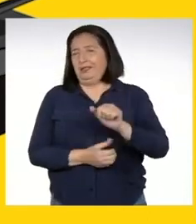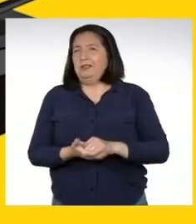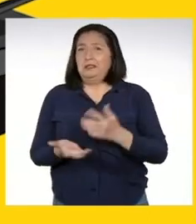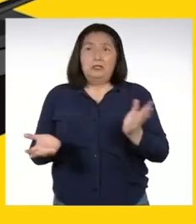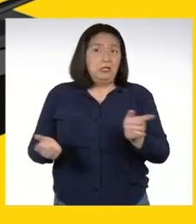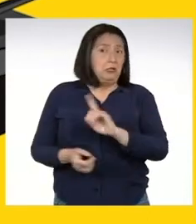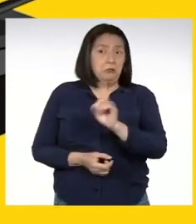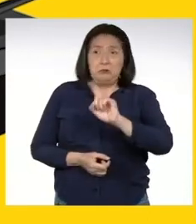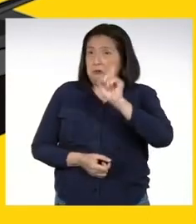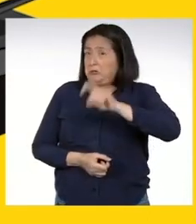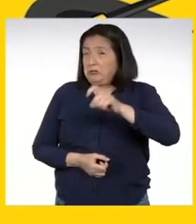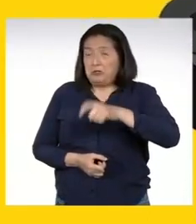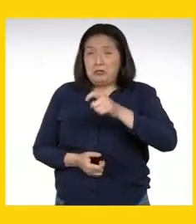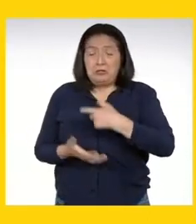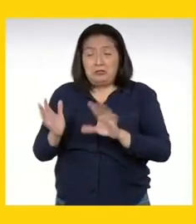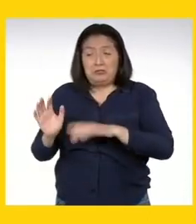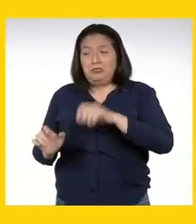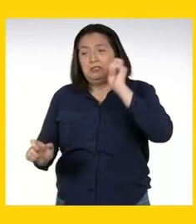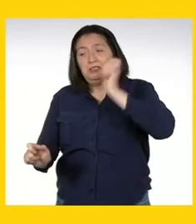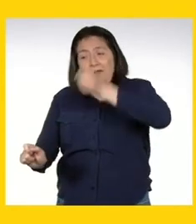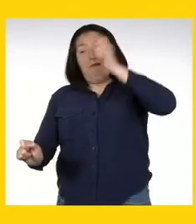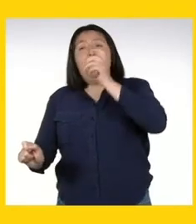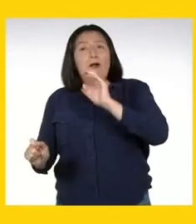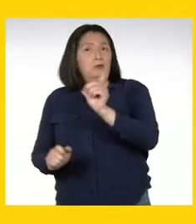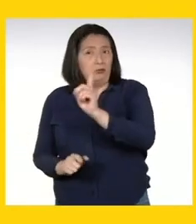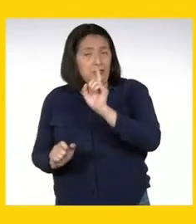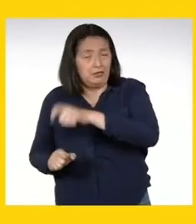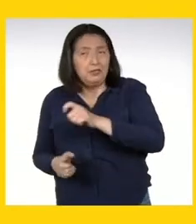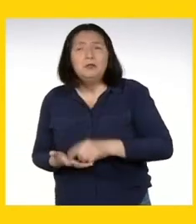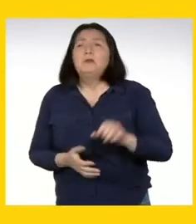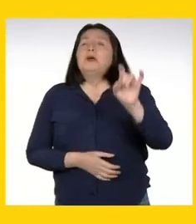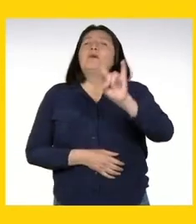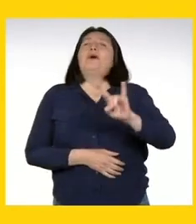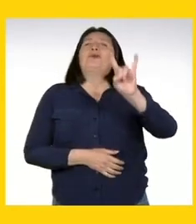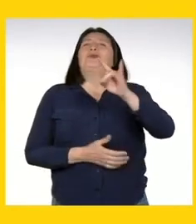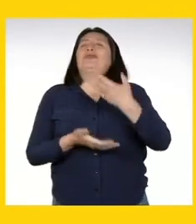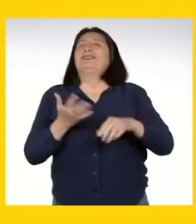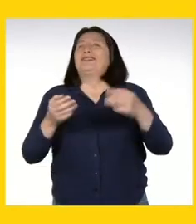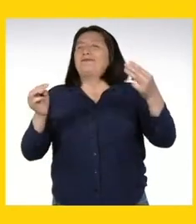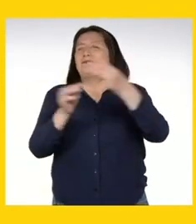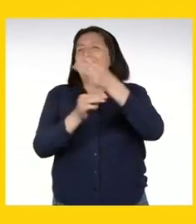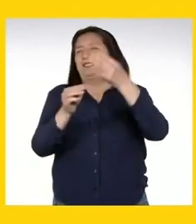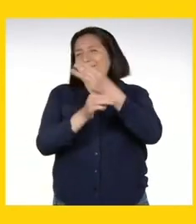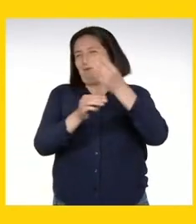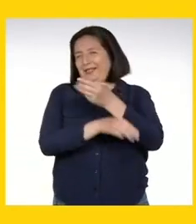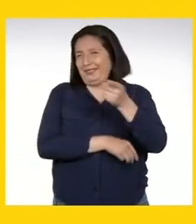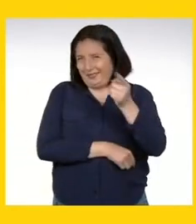sin la necesidad de ser magos, pues utilizaremos la matemática.